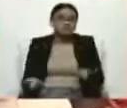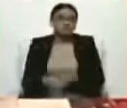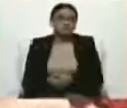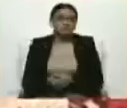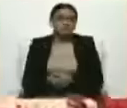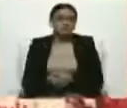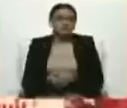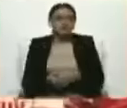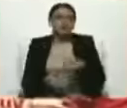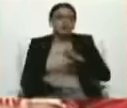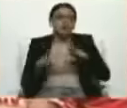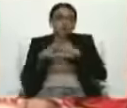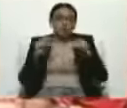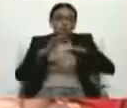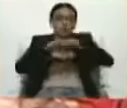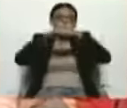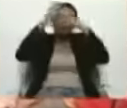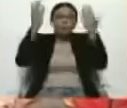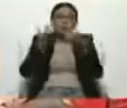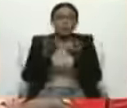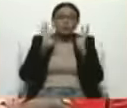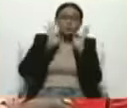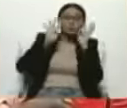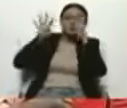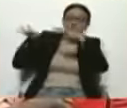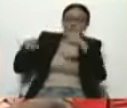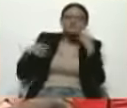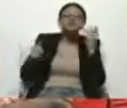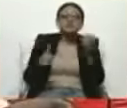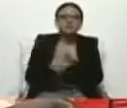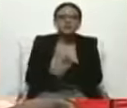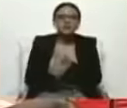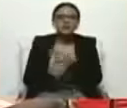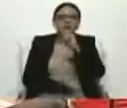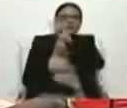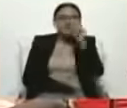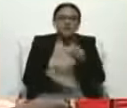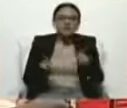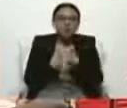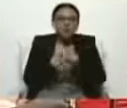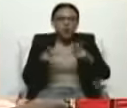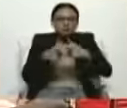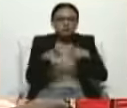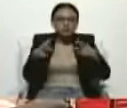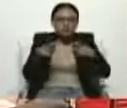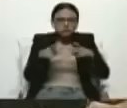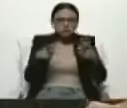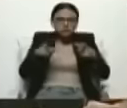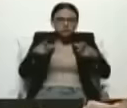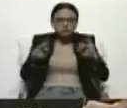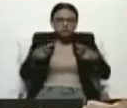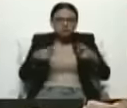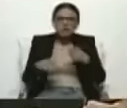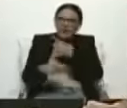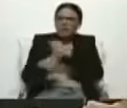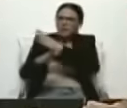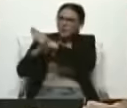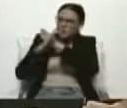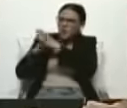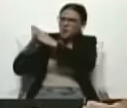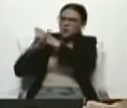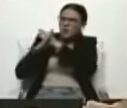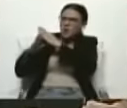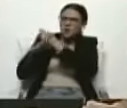El mundo entero lo dice. Venezuela está creciendo. ¿Y cómo es eso? A pesar de las sanciones y el bloqueo, porque aquí